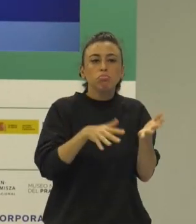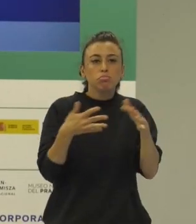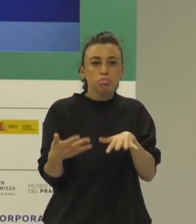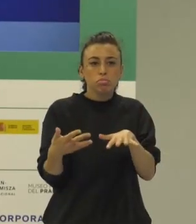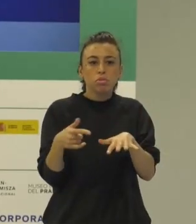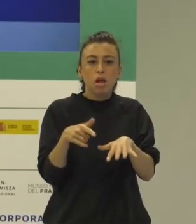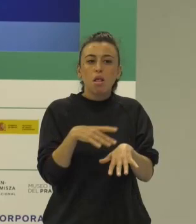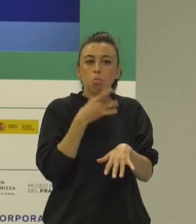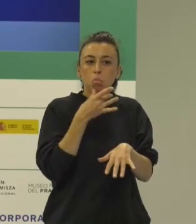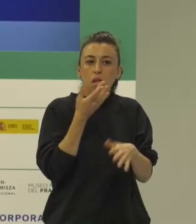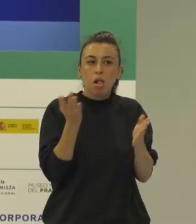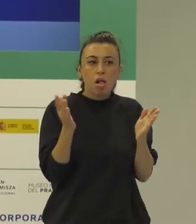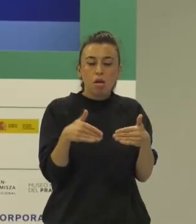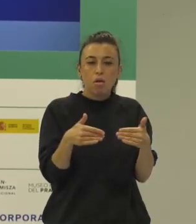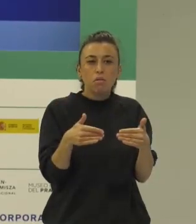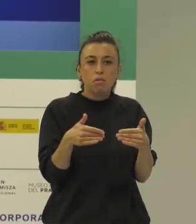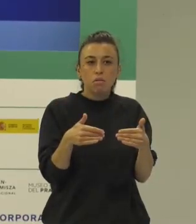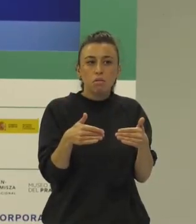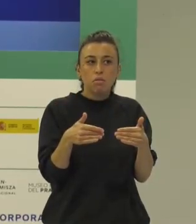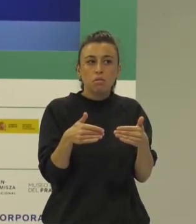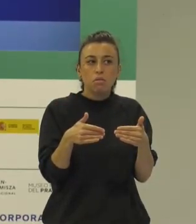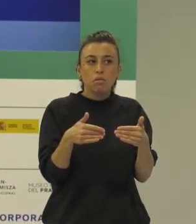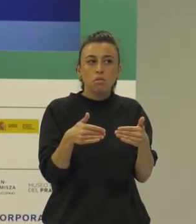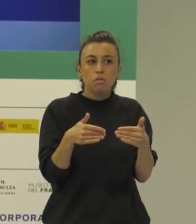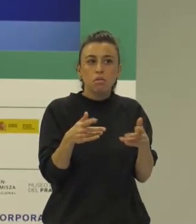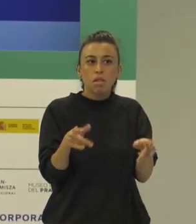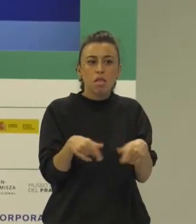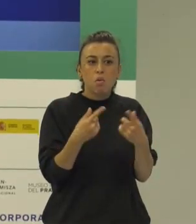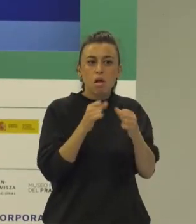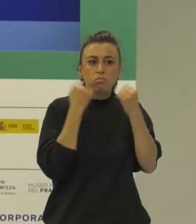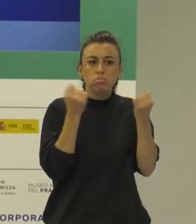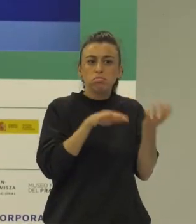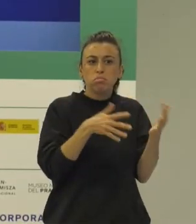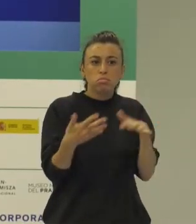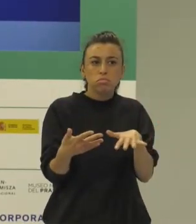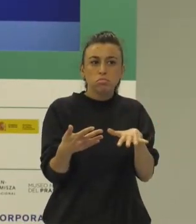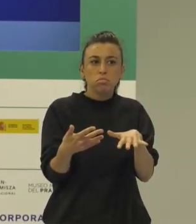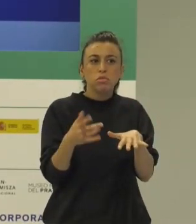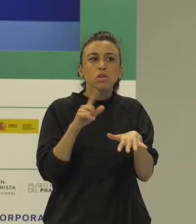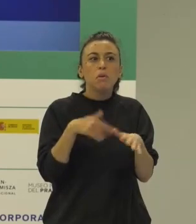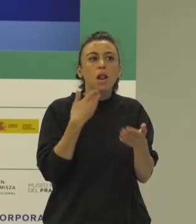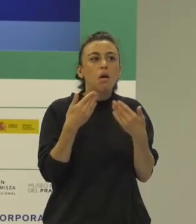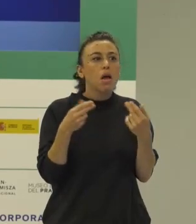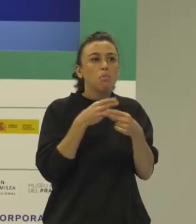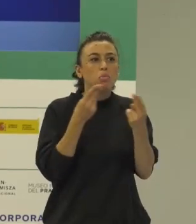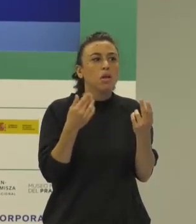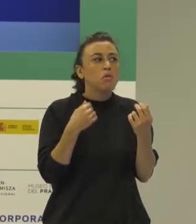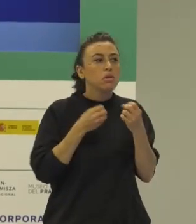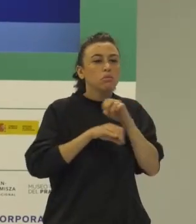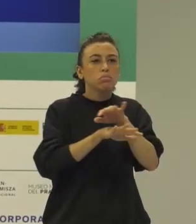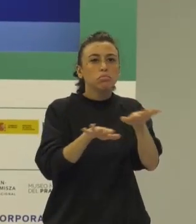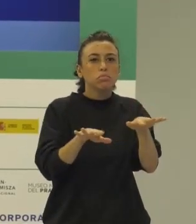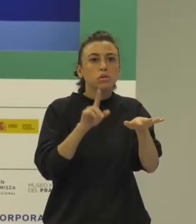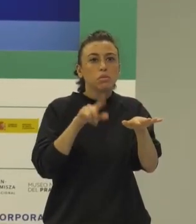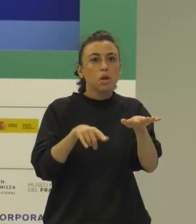vergüenza, digamos, no tiene ningún reparo en hacer estas acciones y en hablar públicamente y actuar incluso en